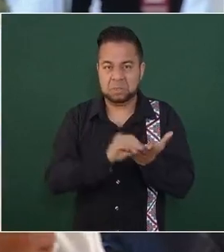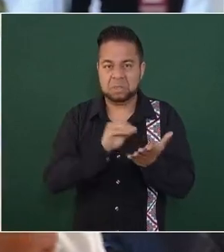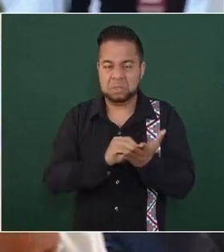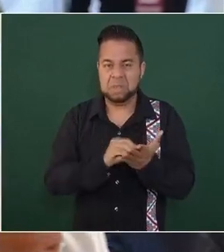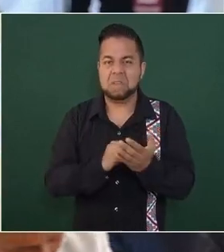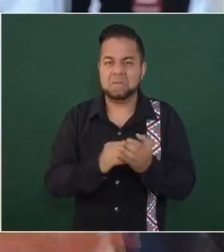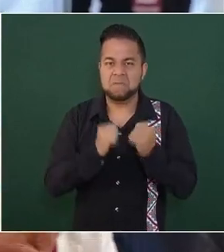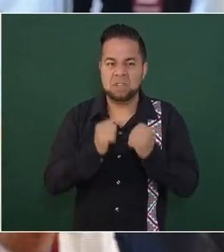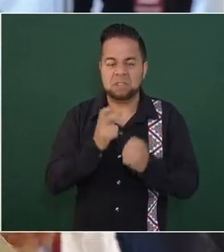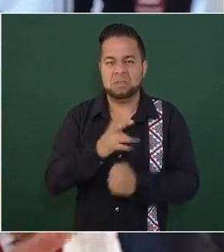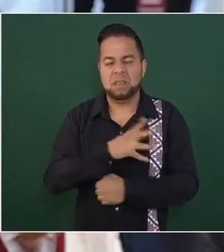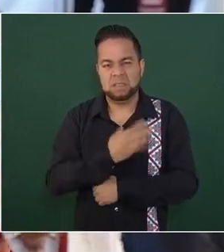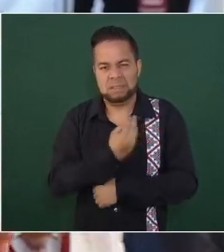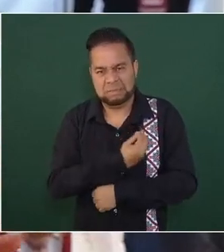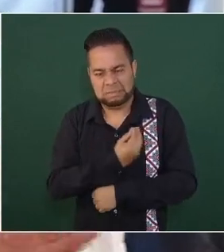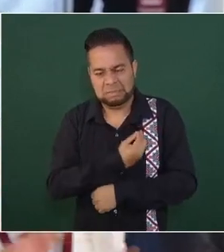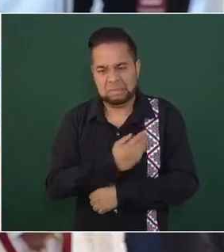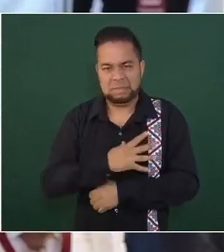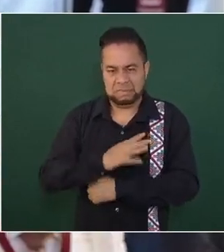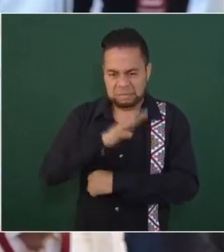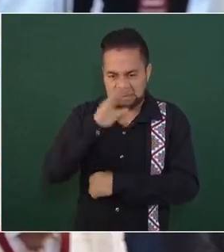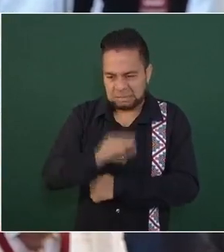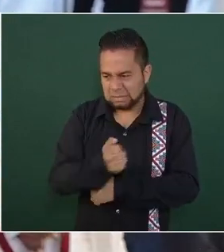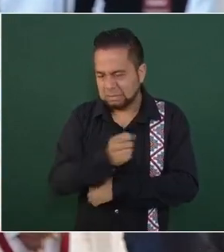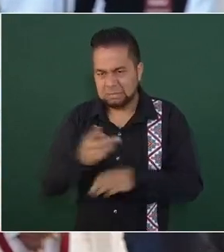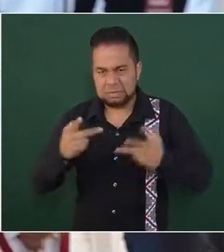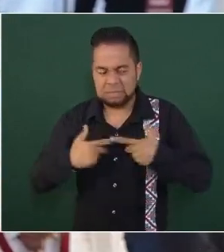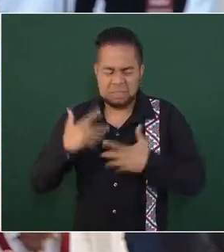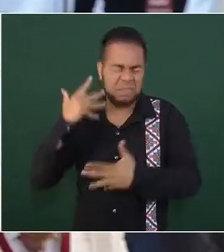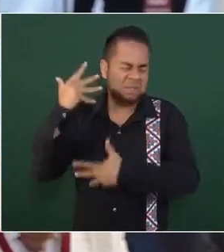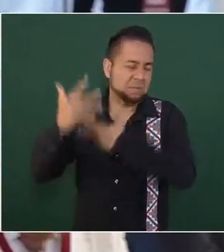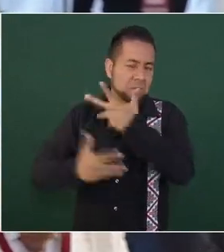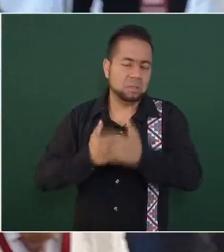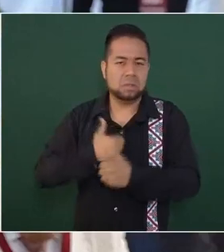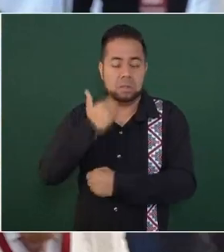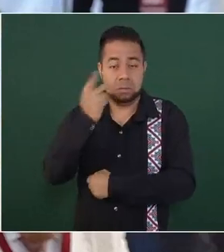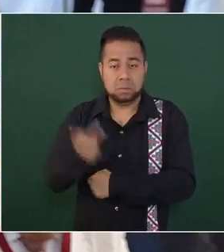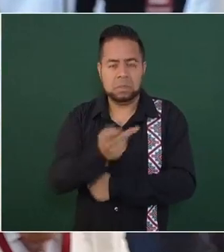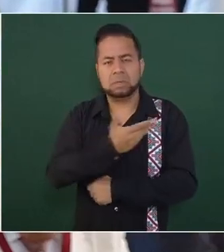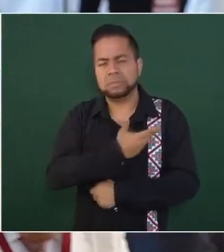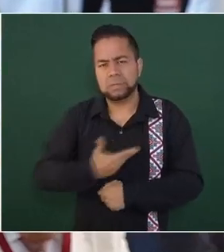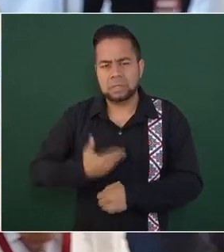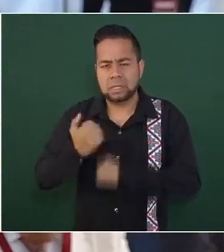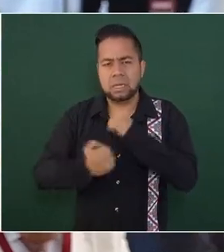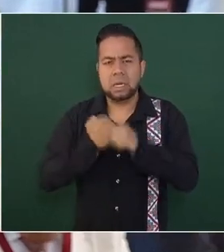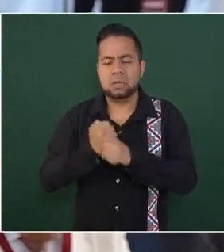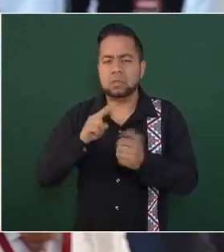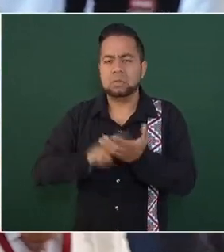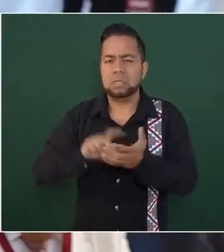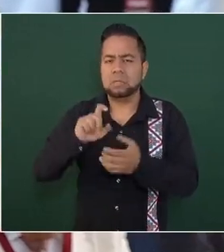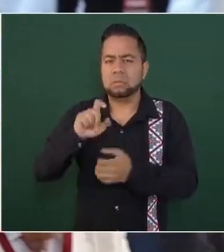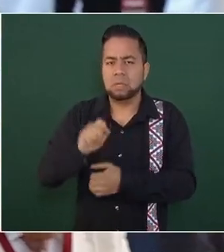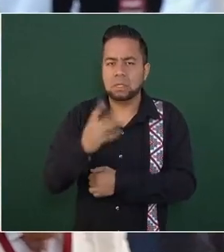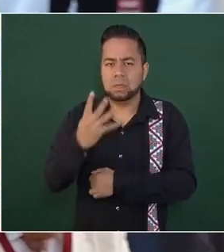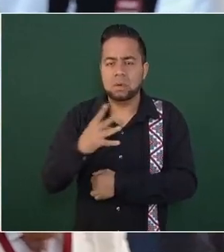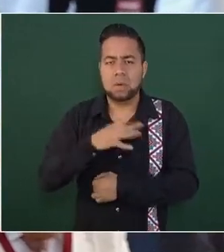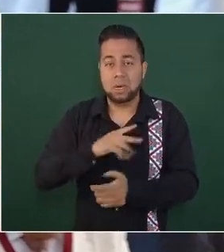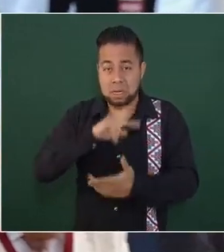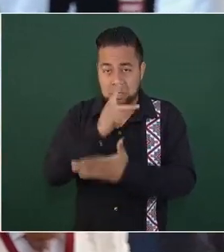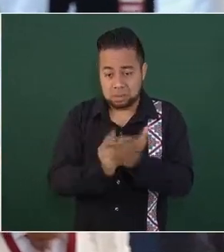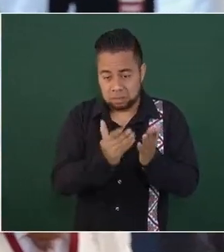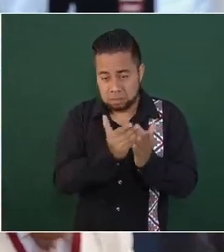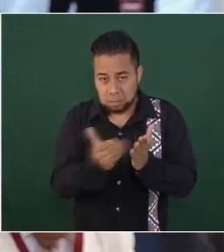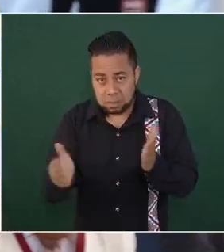genera dolor muerte incertidumbre violencia preguntarle presidente si en el 2024 podramos tener un plan